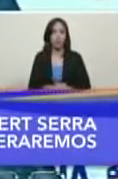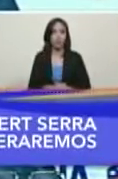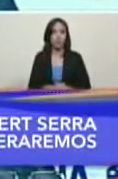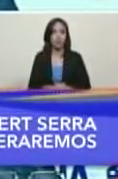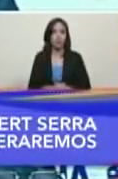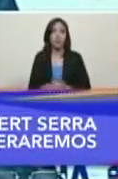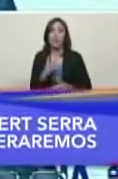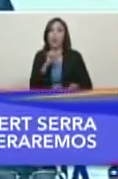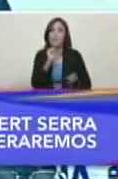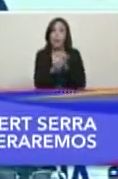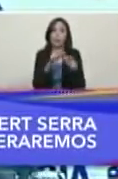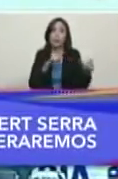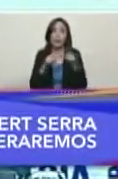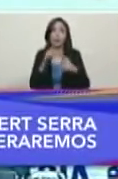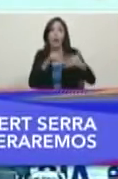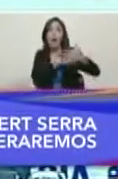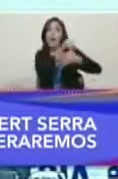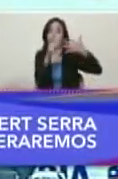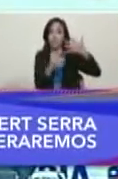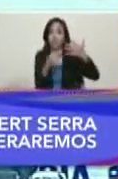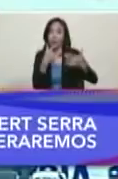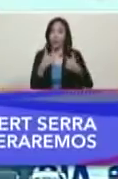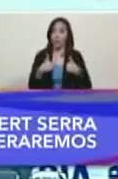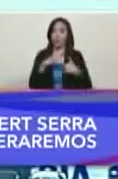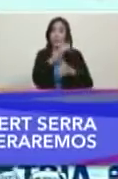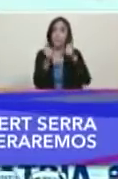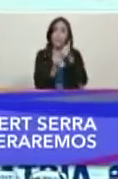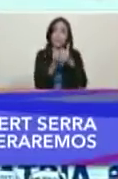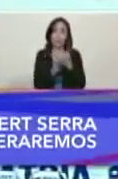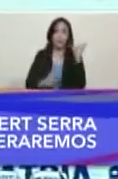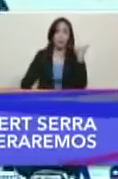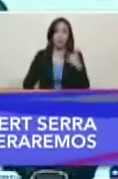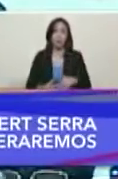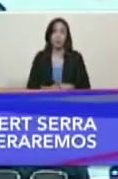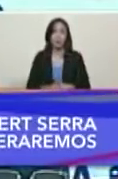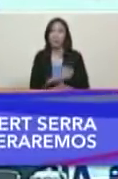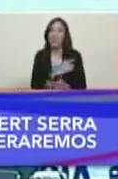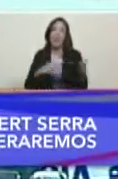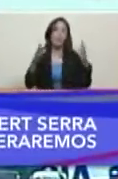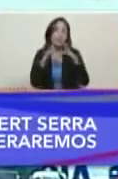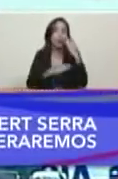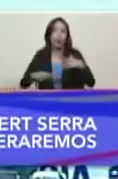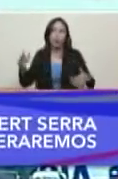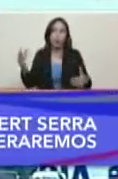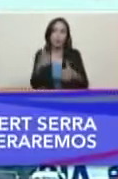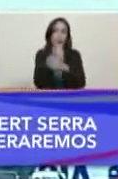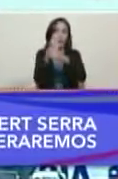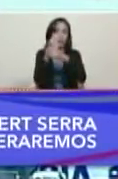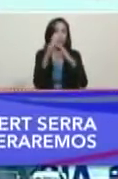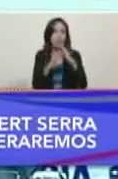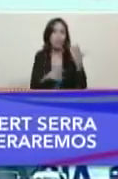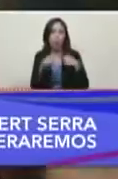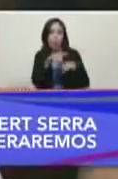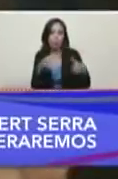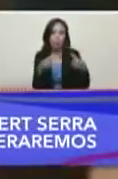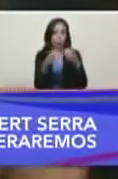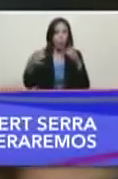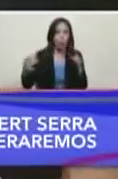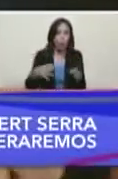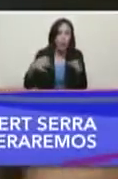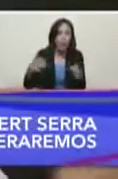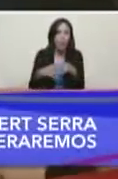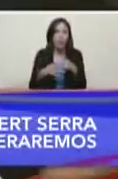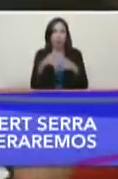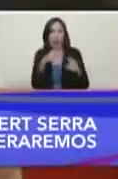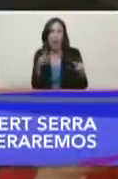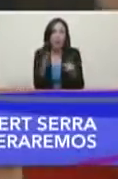Hemos capturado 5, me dice la vicepresidenta. Y los vamos a capturar a toditos. Los fascistas, los guarimberos, los